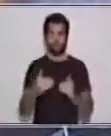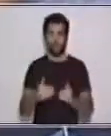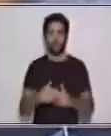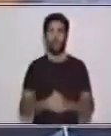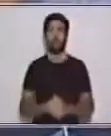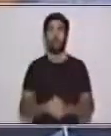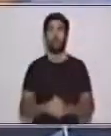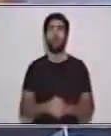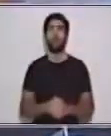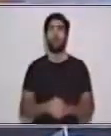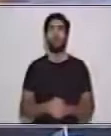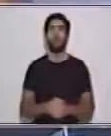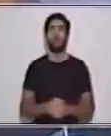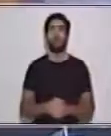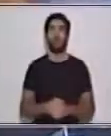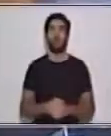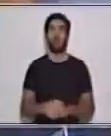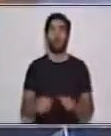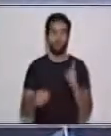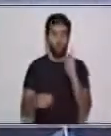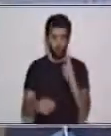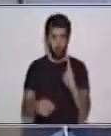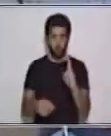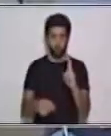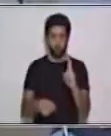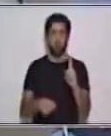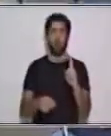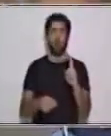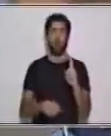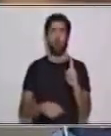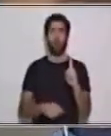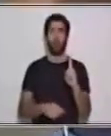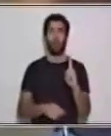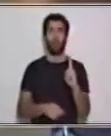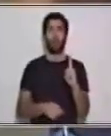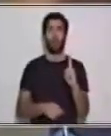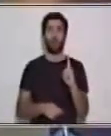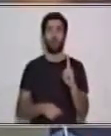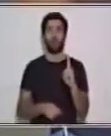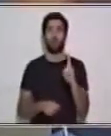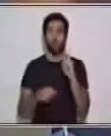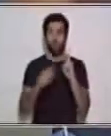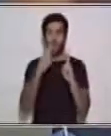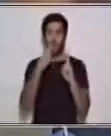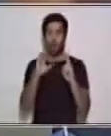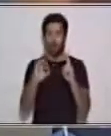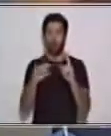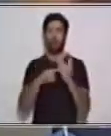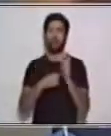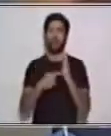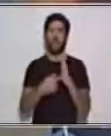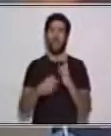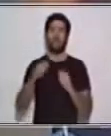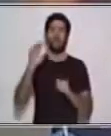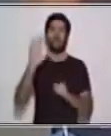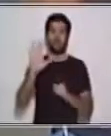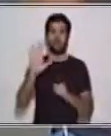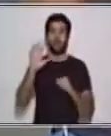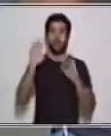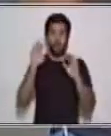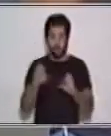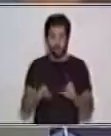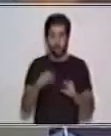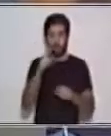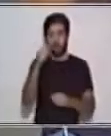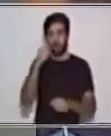lo tengo listo, luego voy con este, tengo los que dijeron un hermano, aquí lo